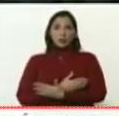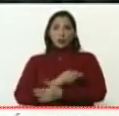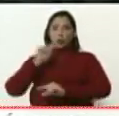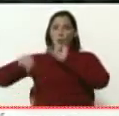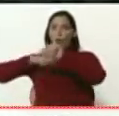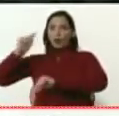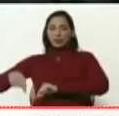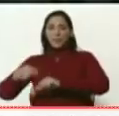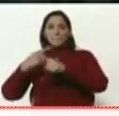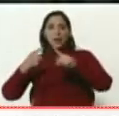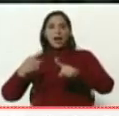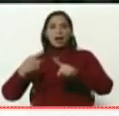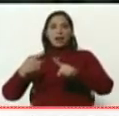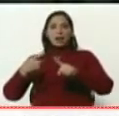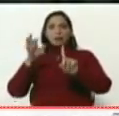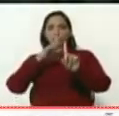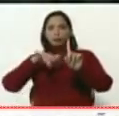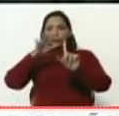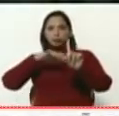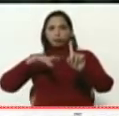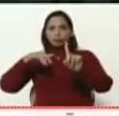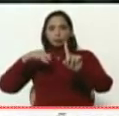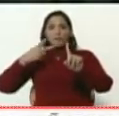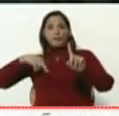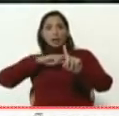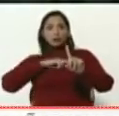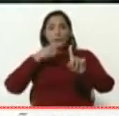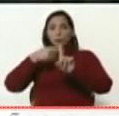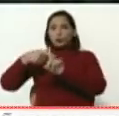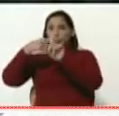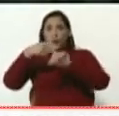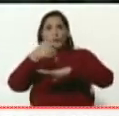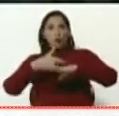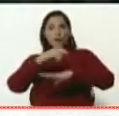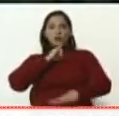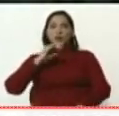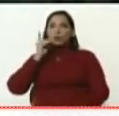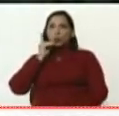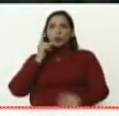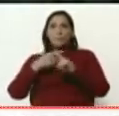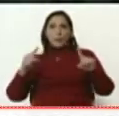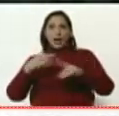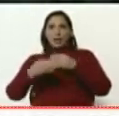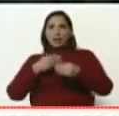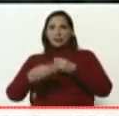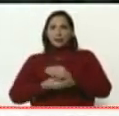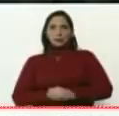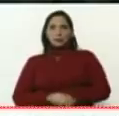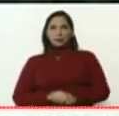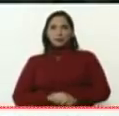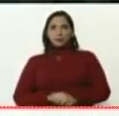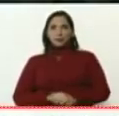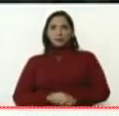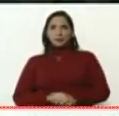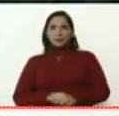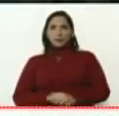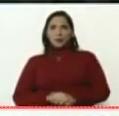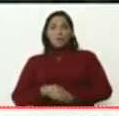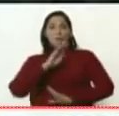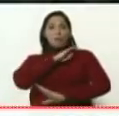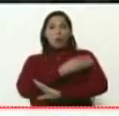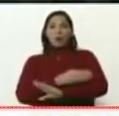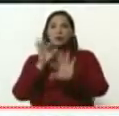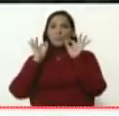falso positivo el gobierno de Iván Duque, que sirviera de casus belli, para que las fuerzas especiales